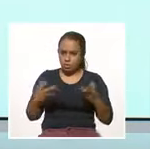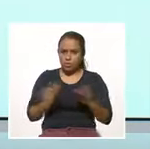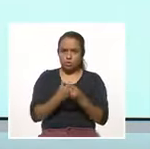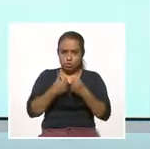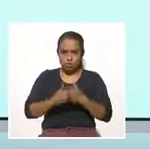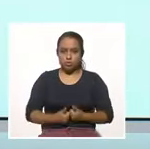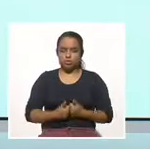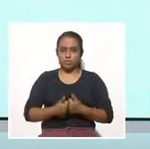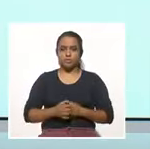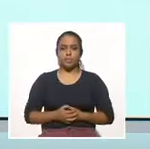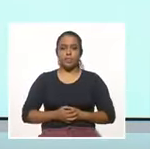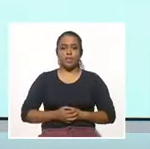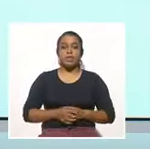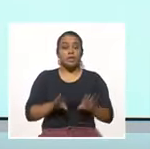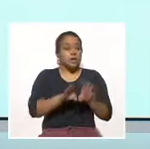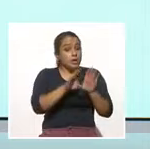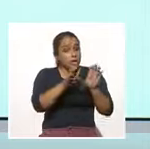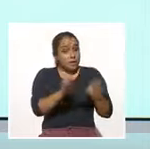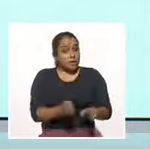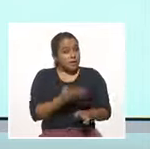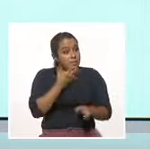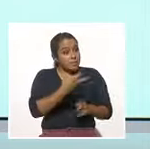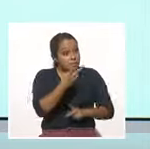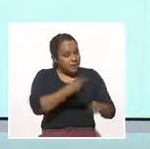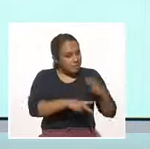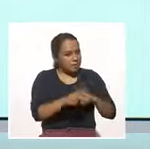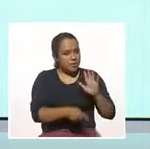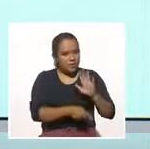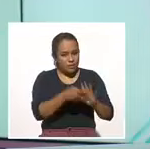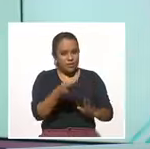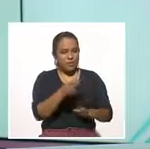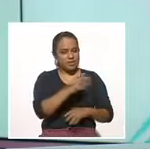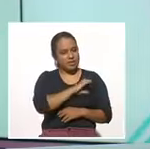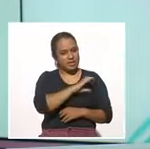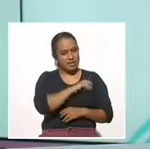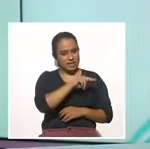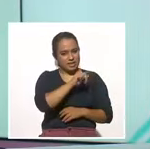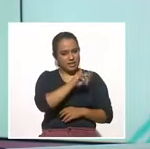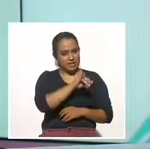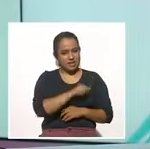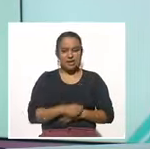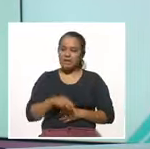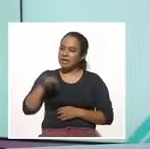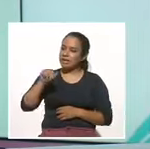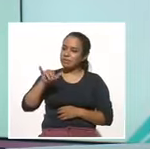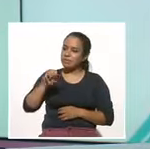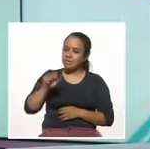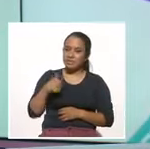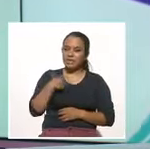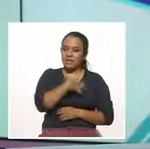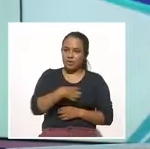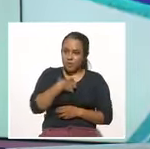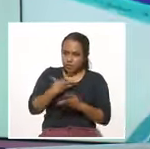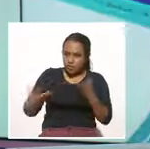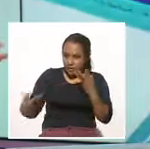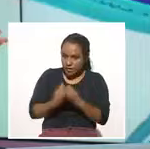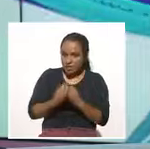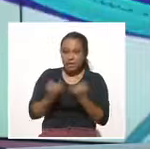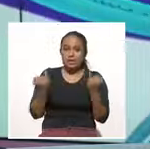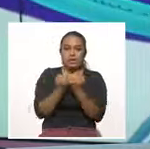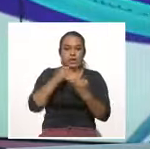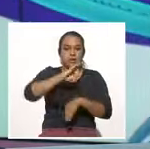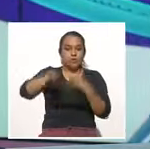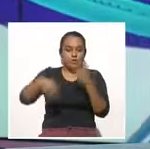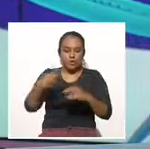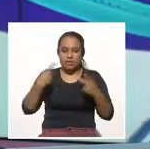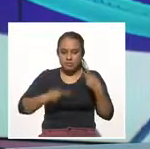nosotros y acompáñenos. ¿Cómo estás? Bienvenida nuevamente, mi querida Natalia. Marisa, muy contenta de estar aquí contigo y con todas las